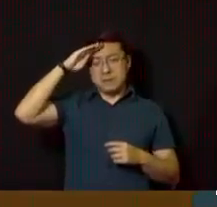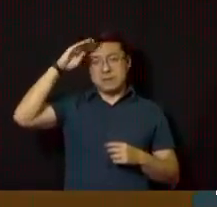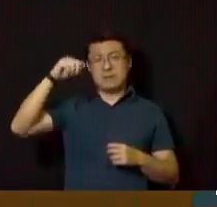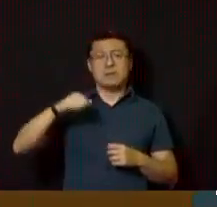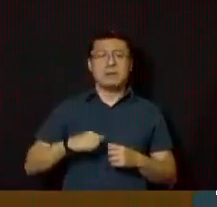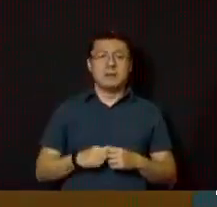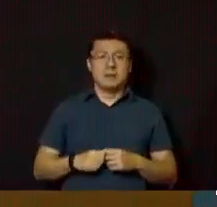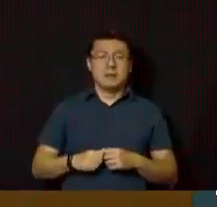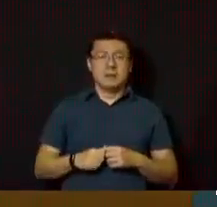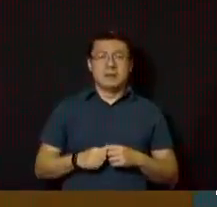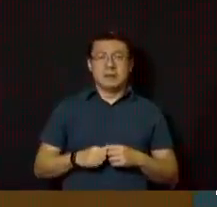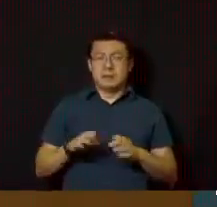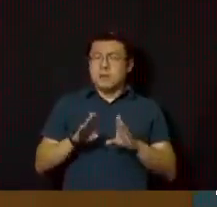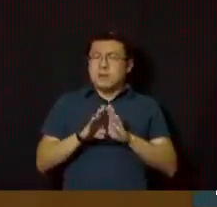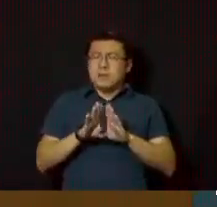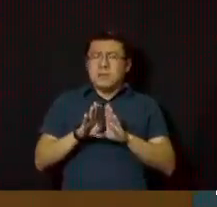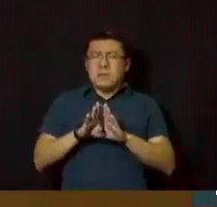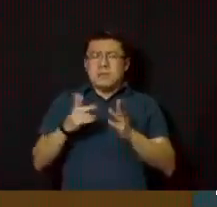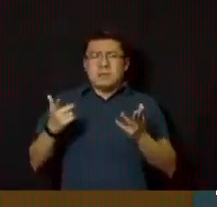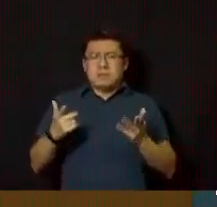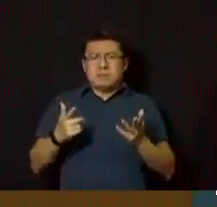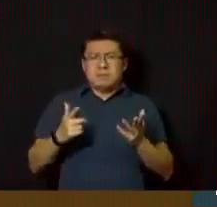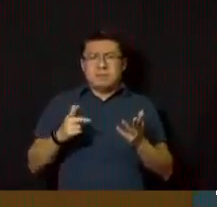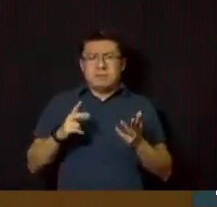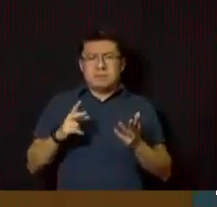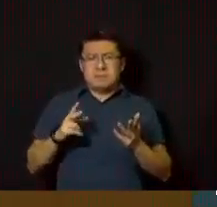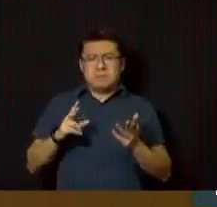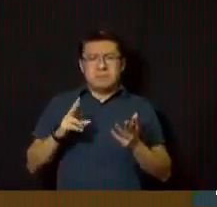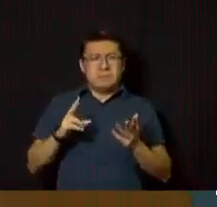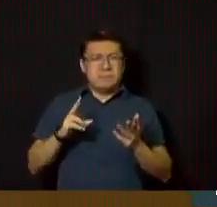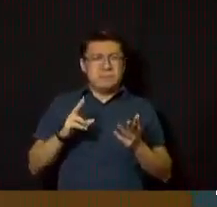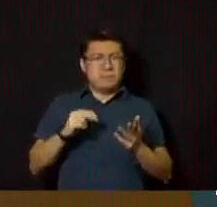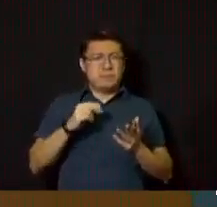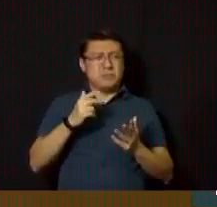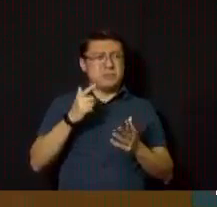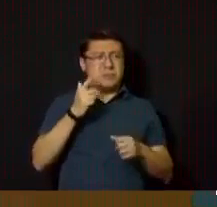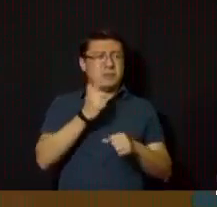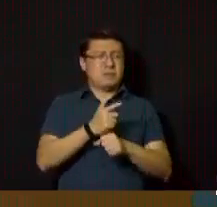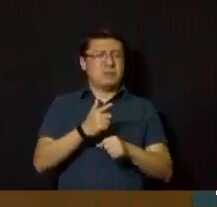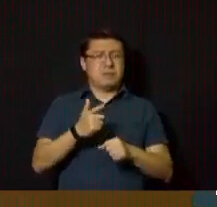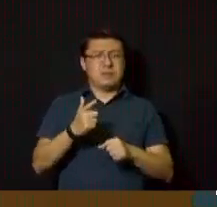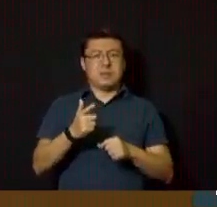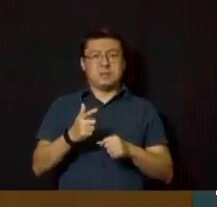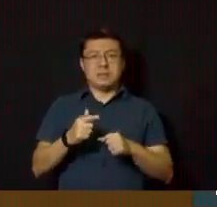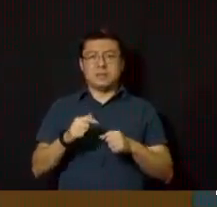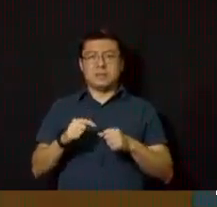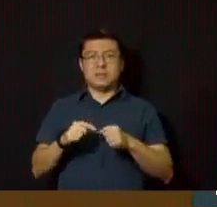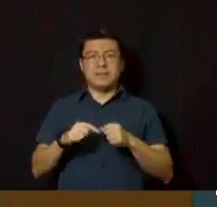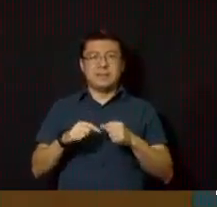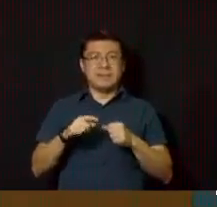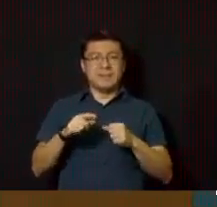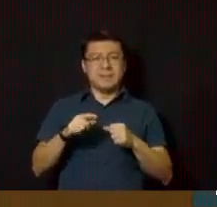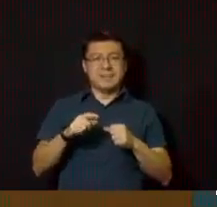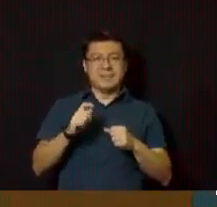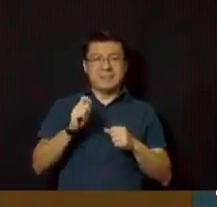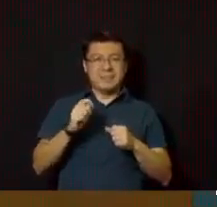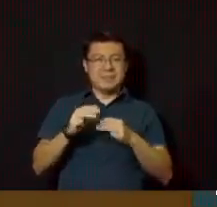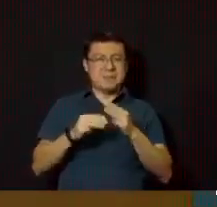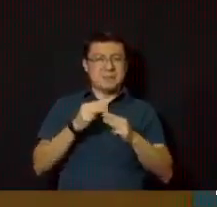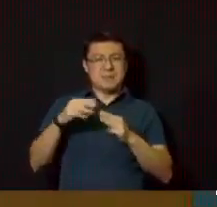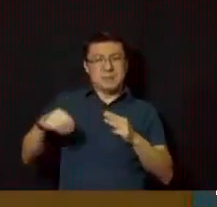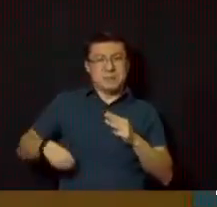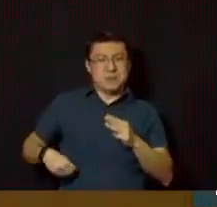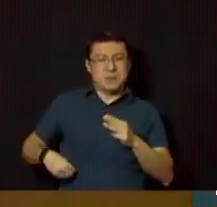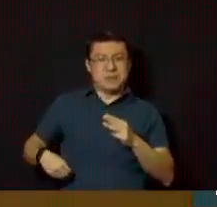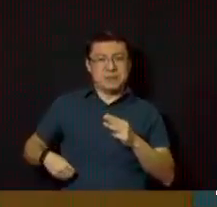¿cómo es que pueden dañar? Porque ni te das cuenta y terminas odiando a todo el mundo y terminas echando la culpa a todo el mundo, ¿no? Y aquí con Omni, con